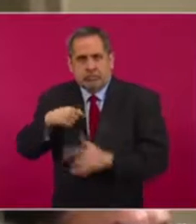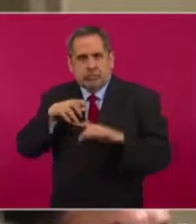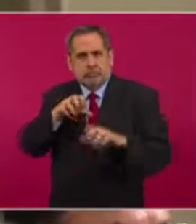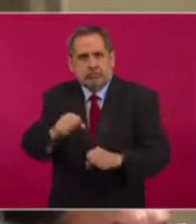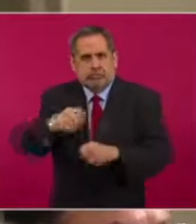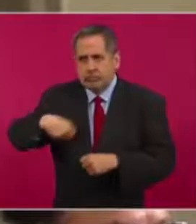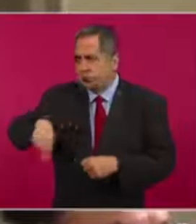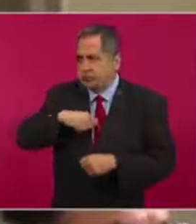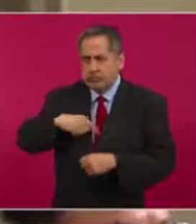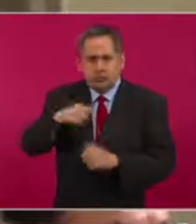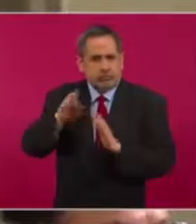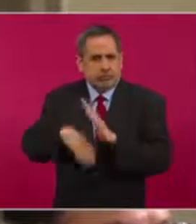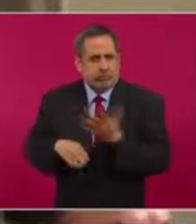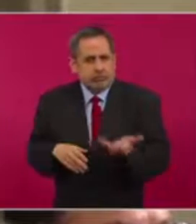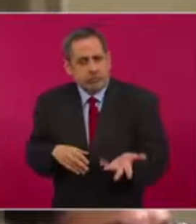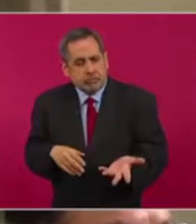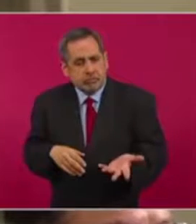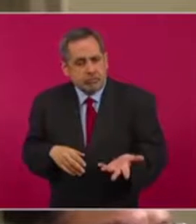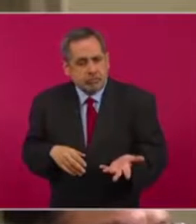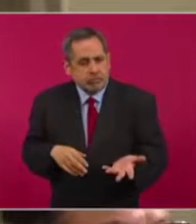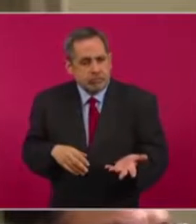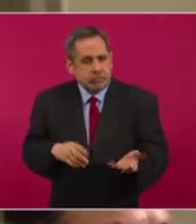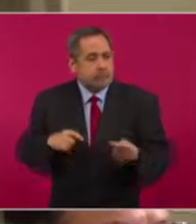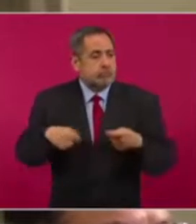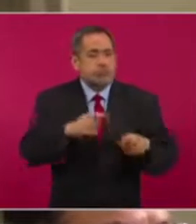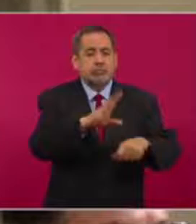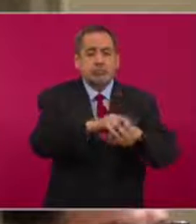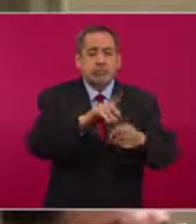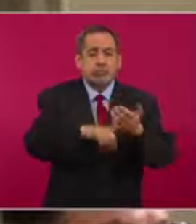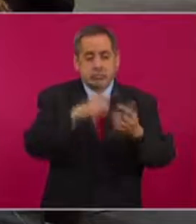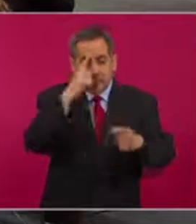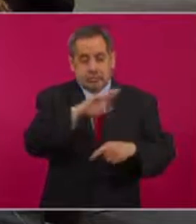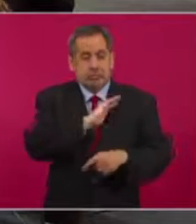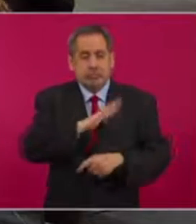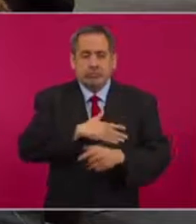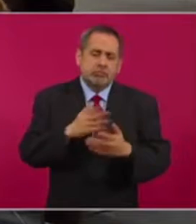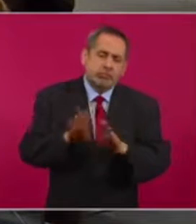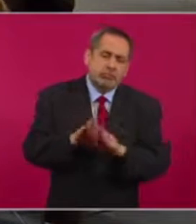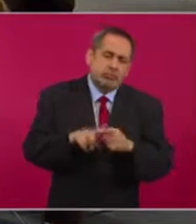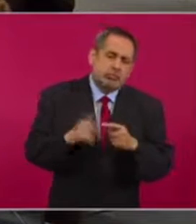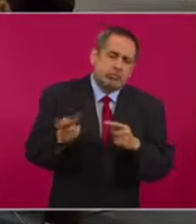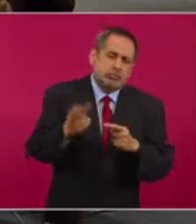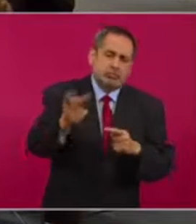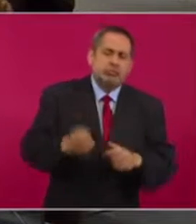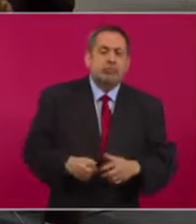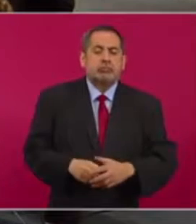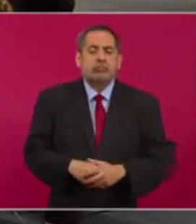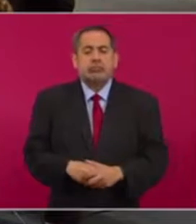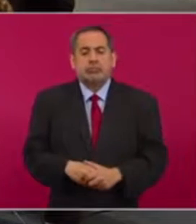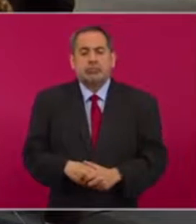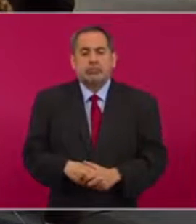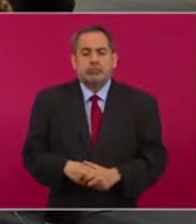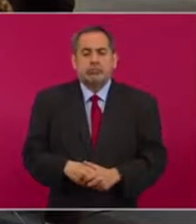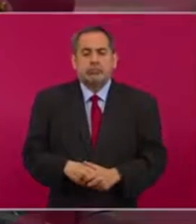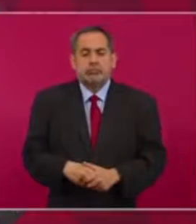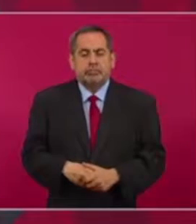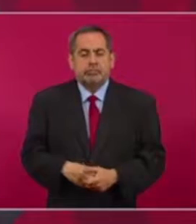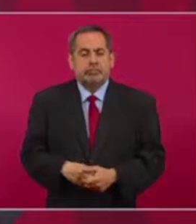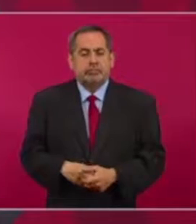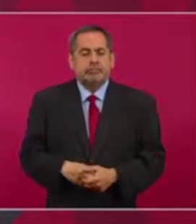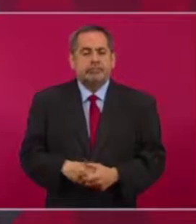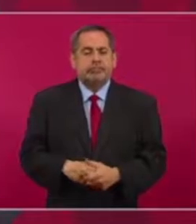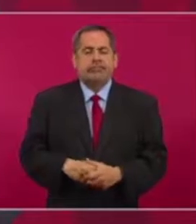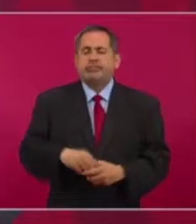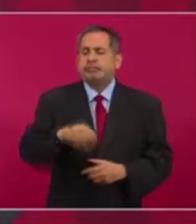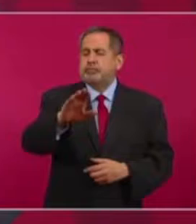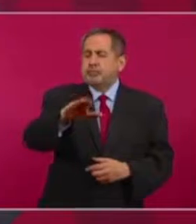esa concesión a una empresa española. Esa sería mi primera pregunta. Sí, es una empresa